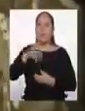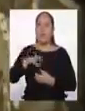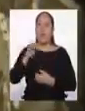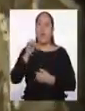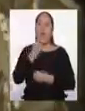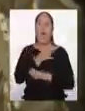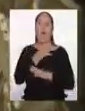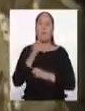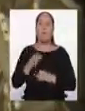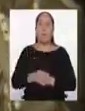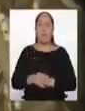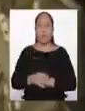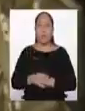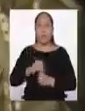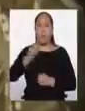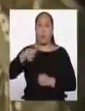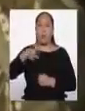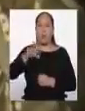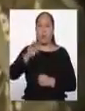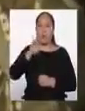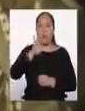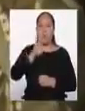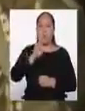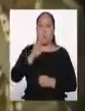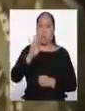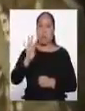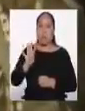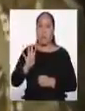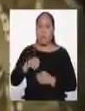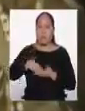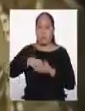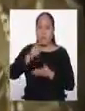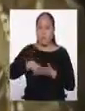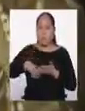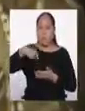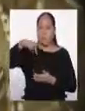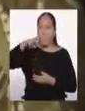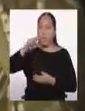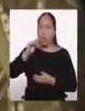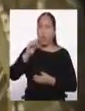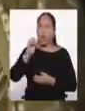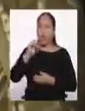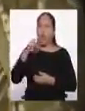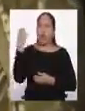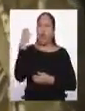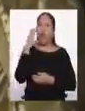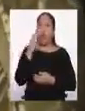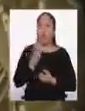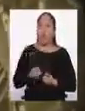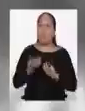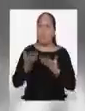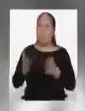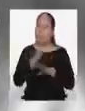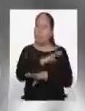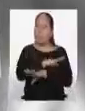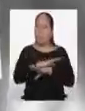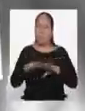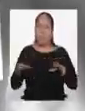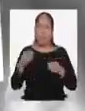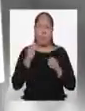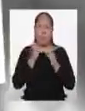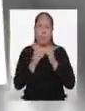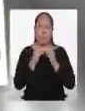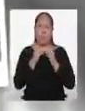suscribiera en 1934 en la capital del Brasil un protocolo con Colombia, dando término al